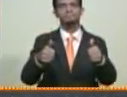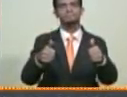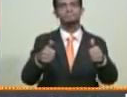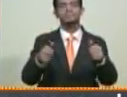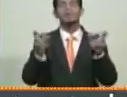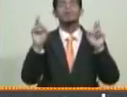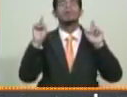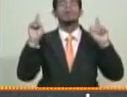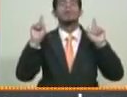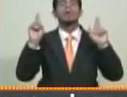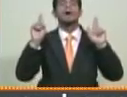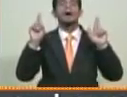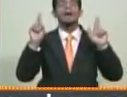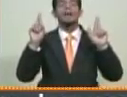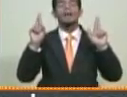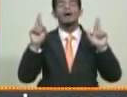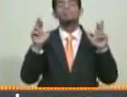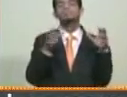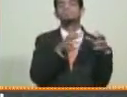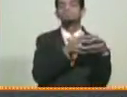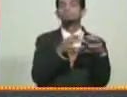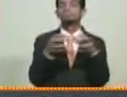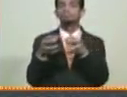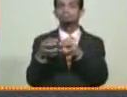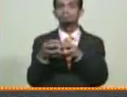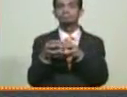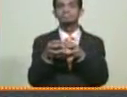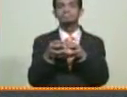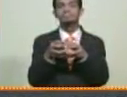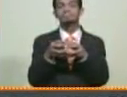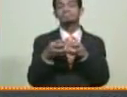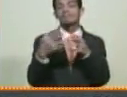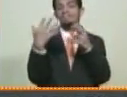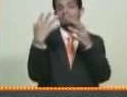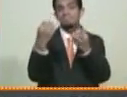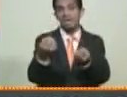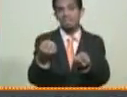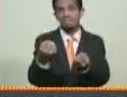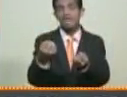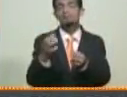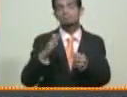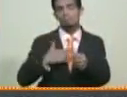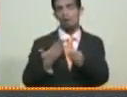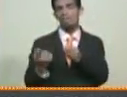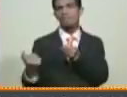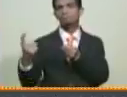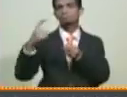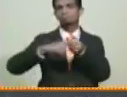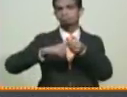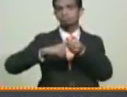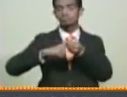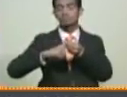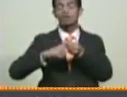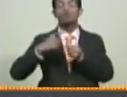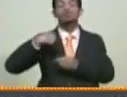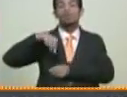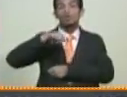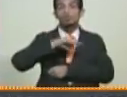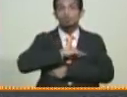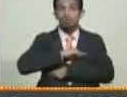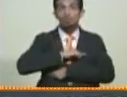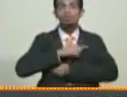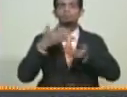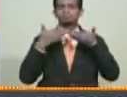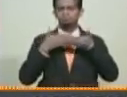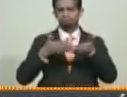ojalá algunos sectores lo interpreten de esa manera, sectores opositores, y se incorporen activamente. El chavismo abre sus puertas y su corazón